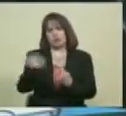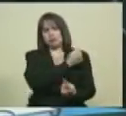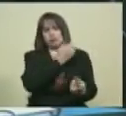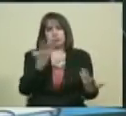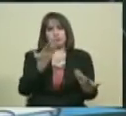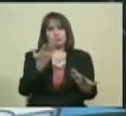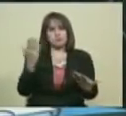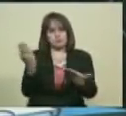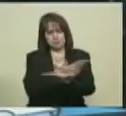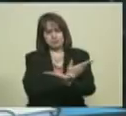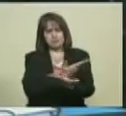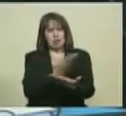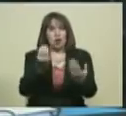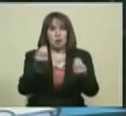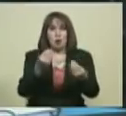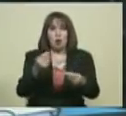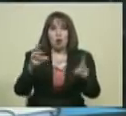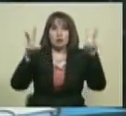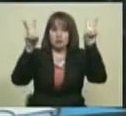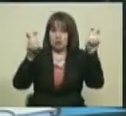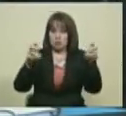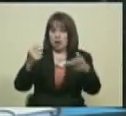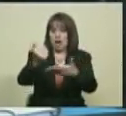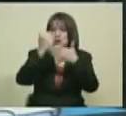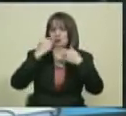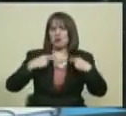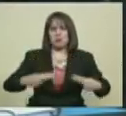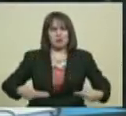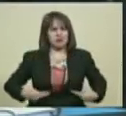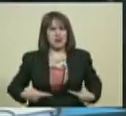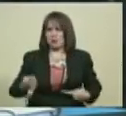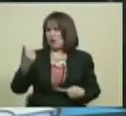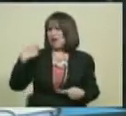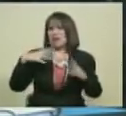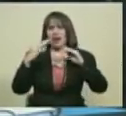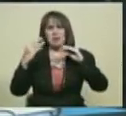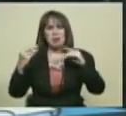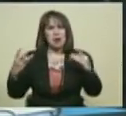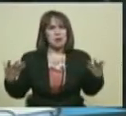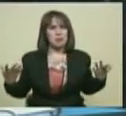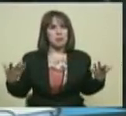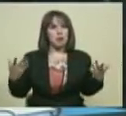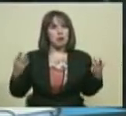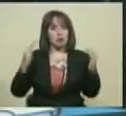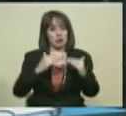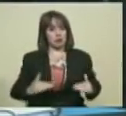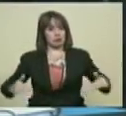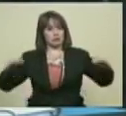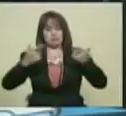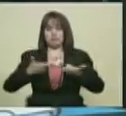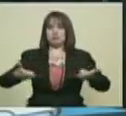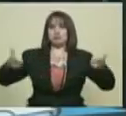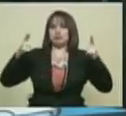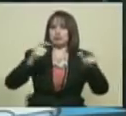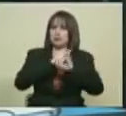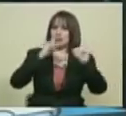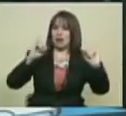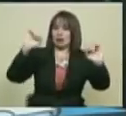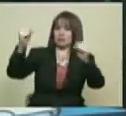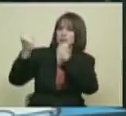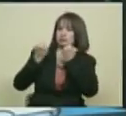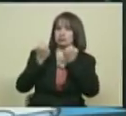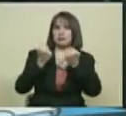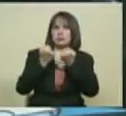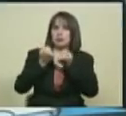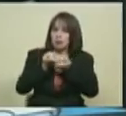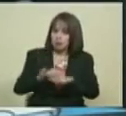Sobre el tema de la ayuda humanitaria, ayer lo hablábamos. Levanten las sanciones, desbloqueen